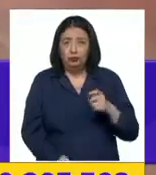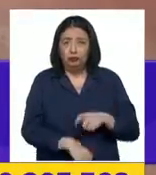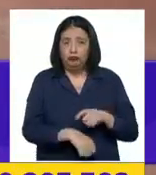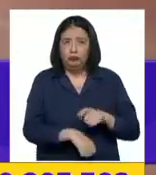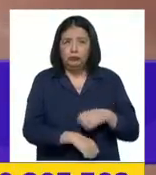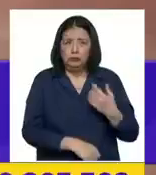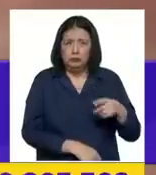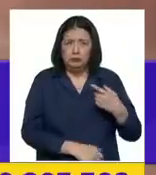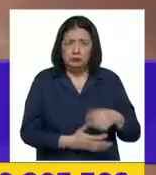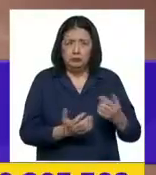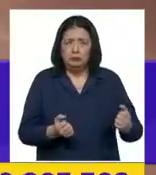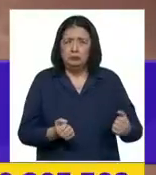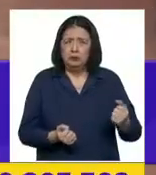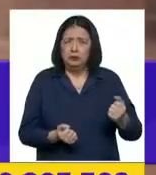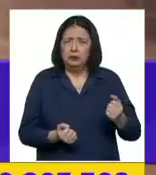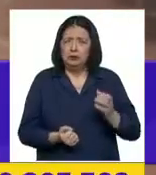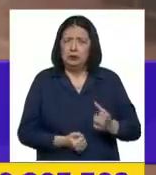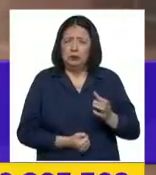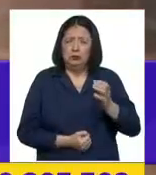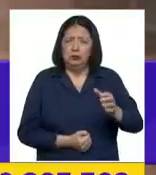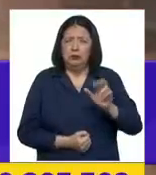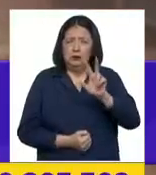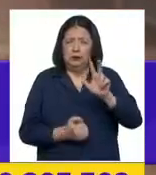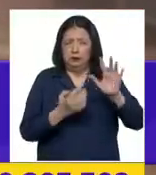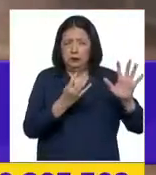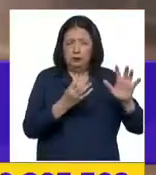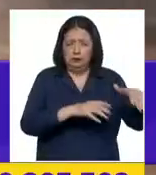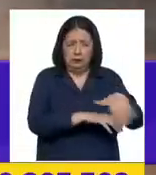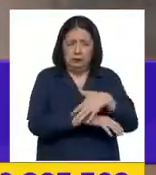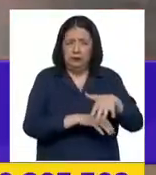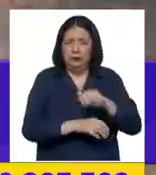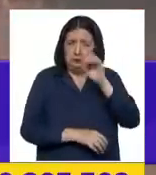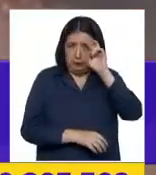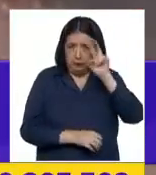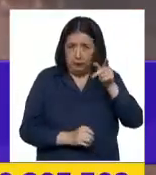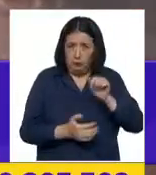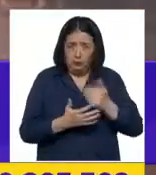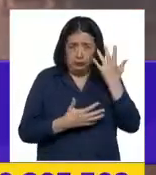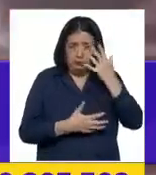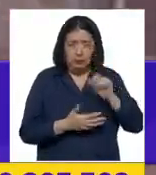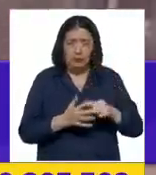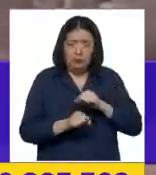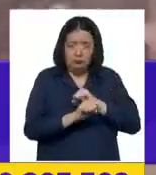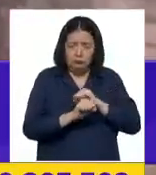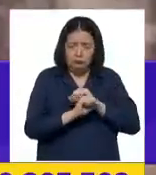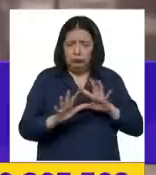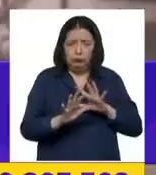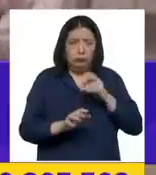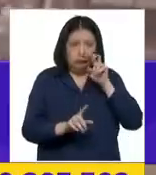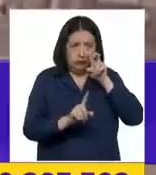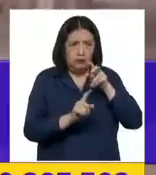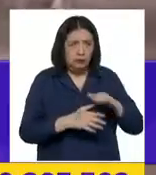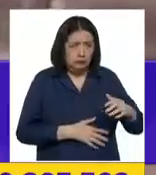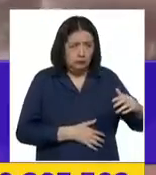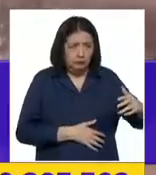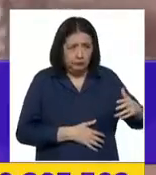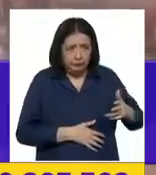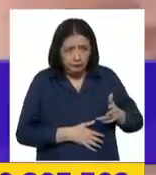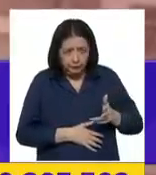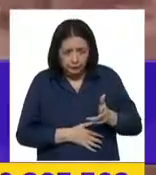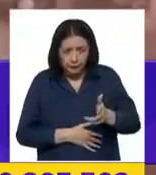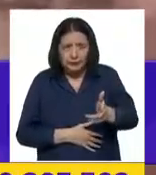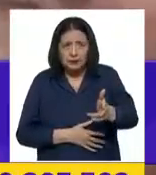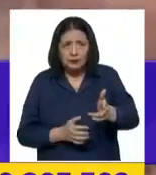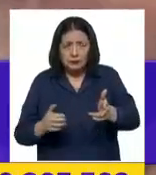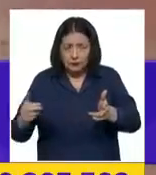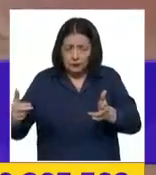Cuando ocurre una explosión en la cuadra 39 de la avenida Perú en San Martín de Porres. Observe cómo el vehículo pesado ingresa ya por la calle Trujillo